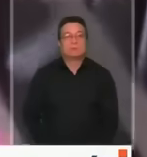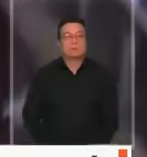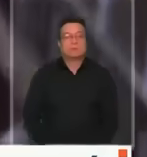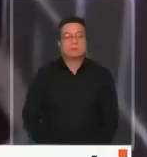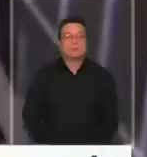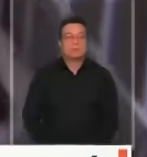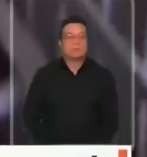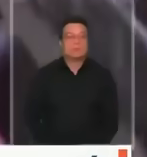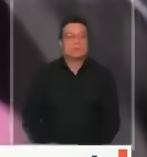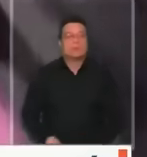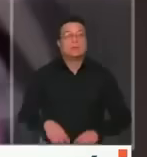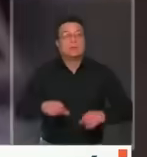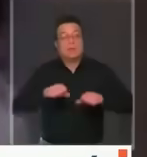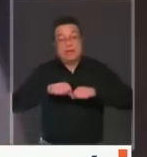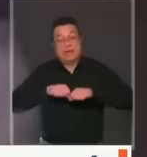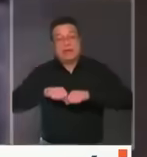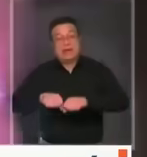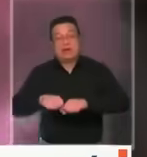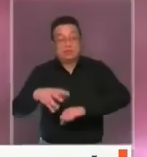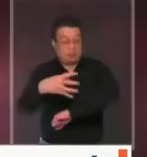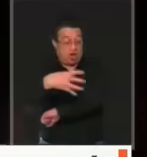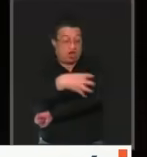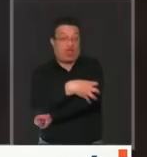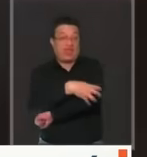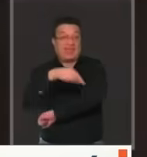Un carro con rodillera.